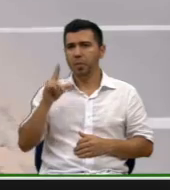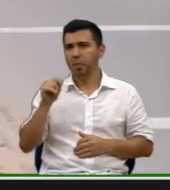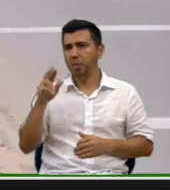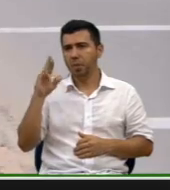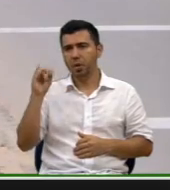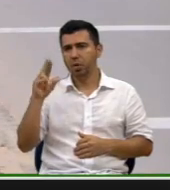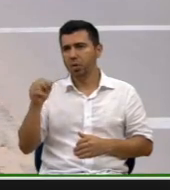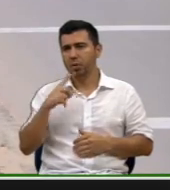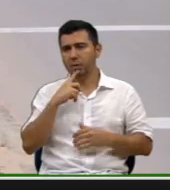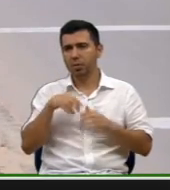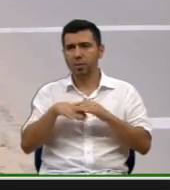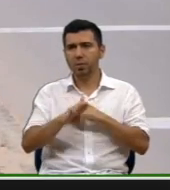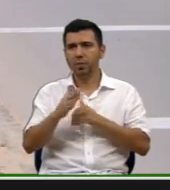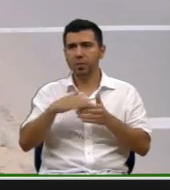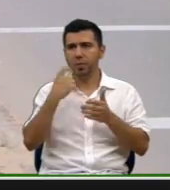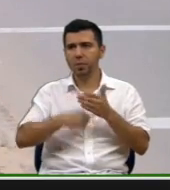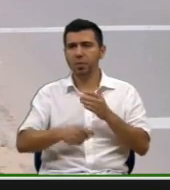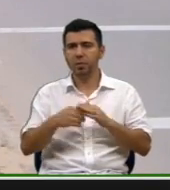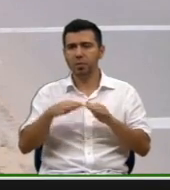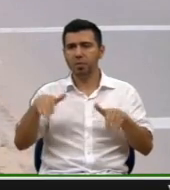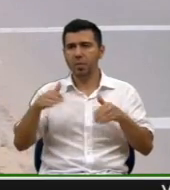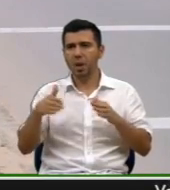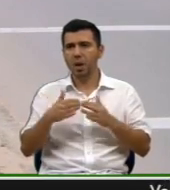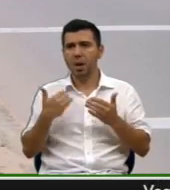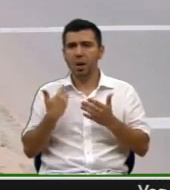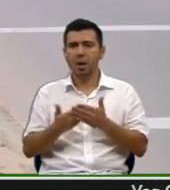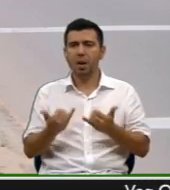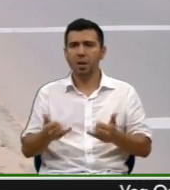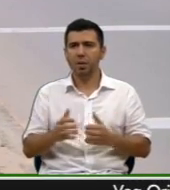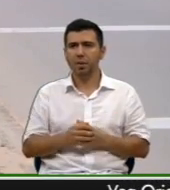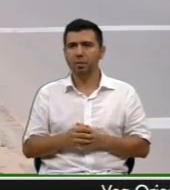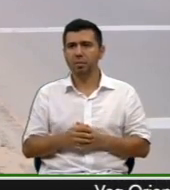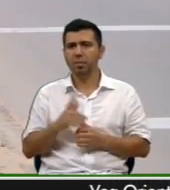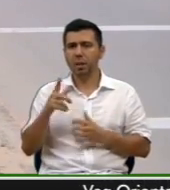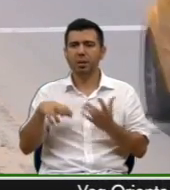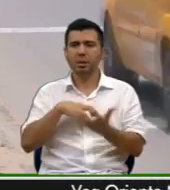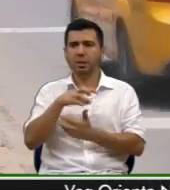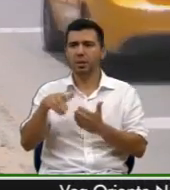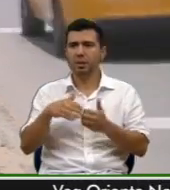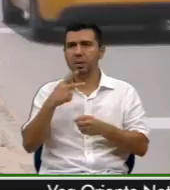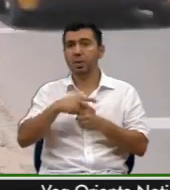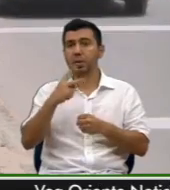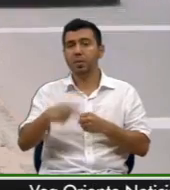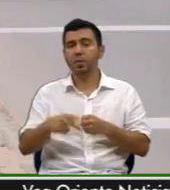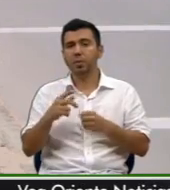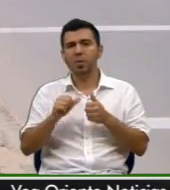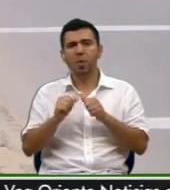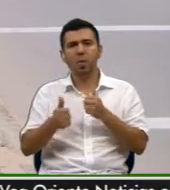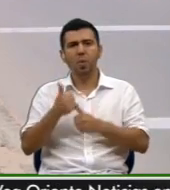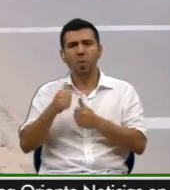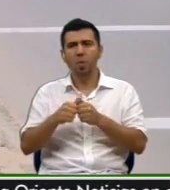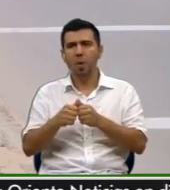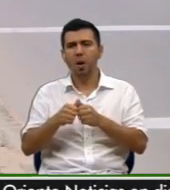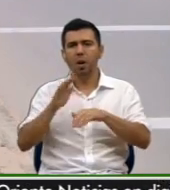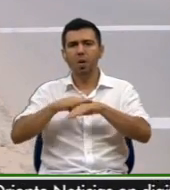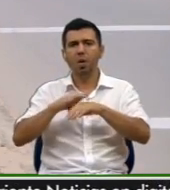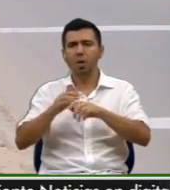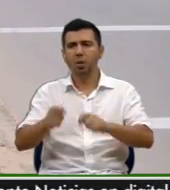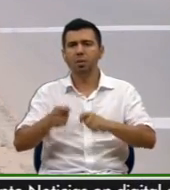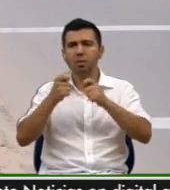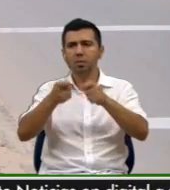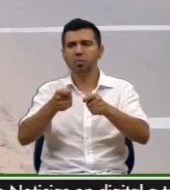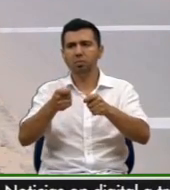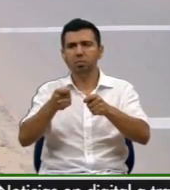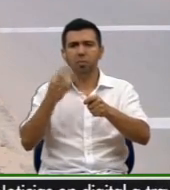fotomultas. Otro tema que ha generado polémica con este proyecto es la concesión que se entregó a 30 años para el manejo